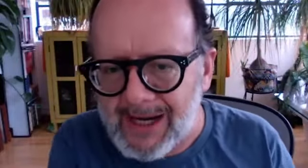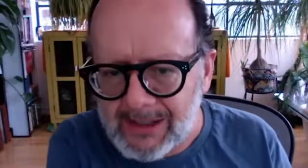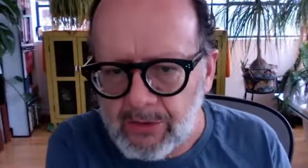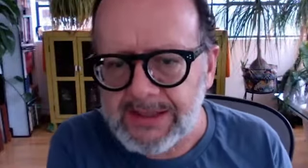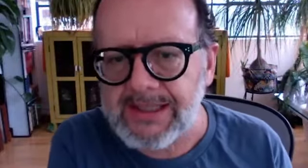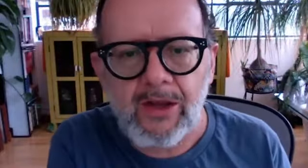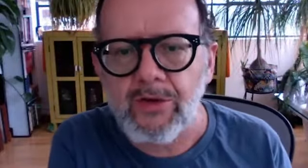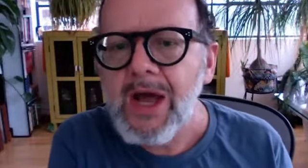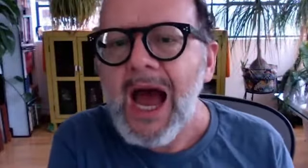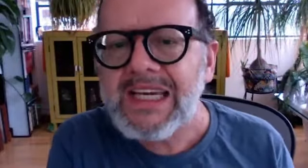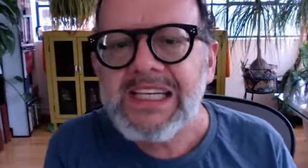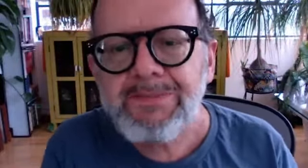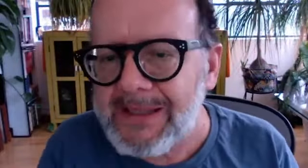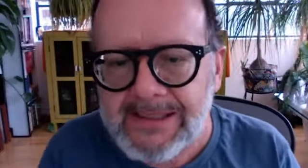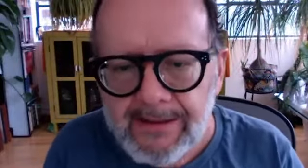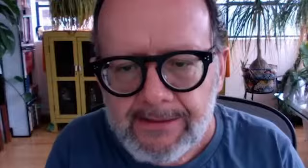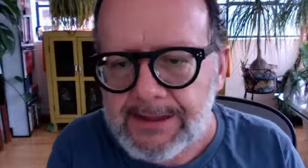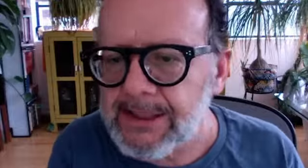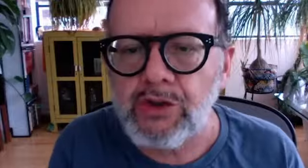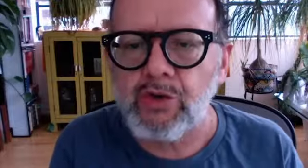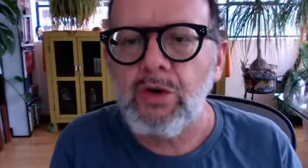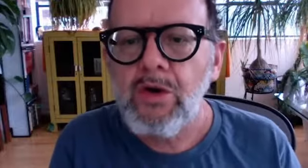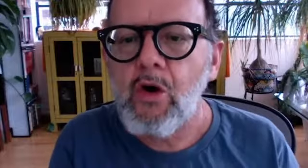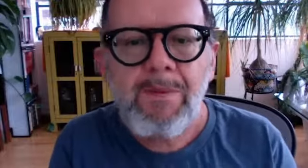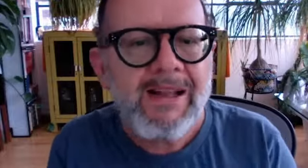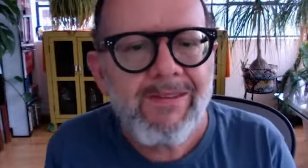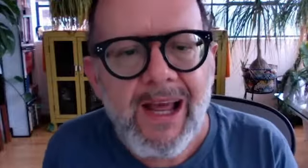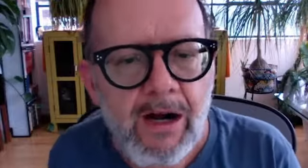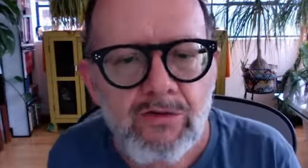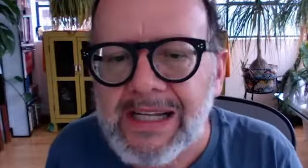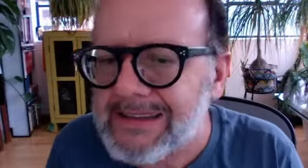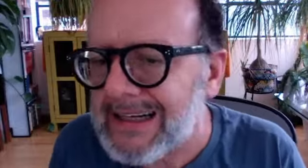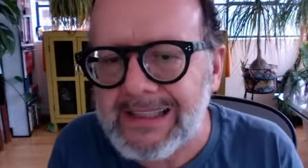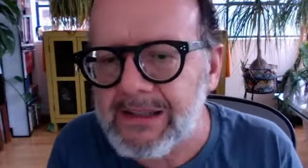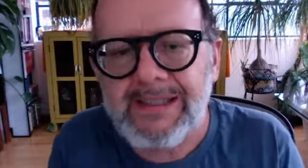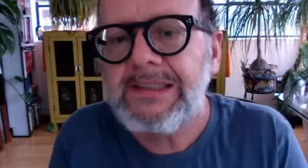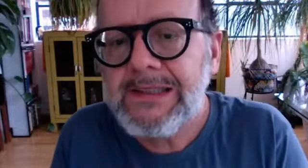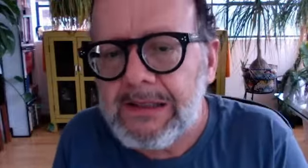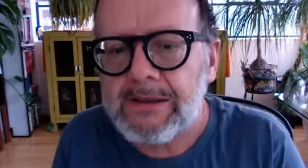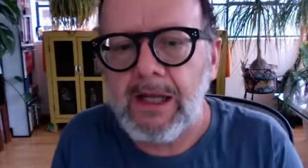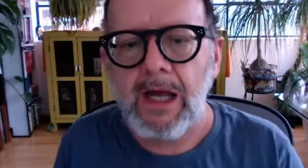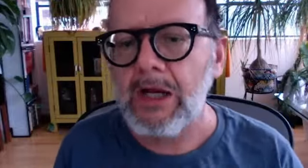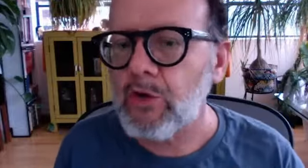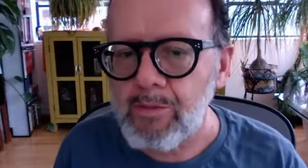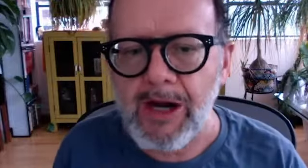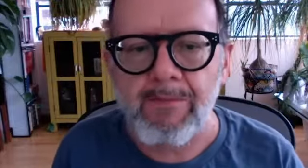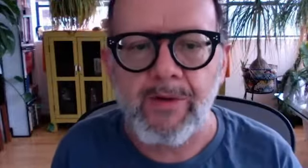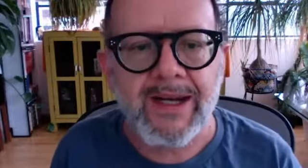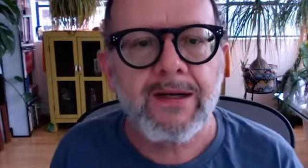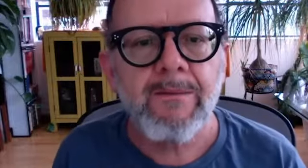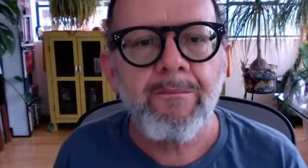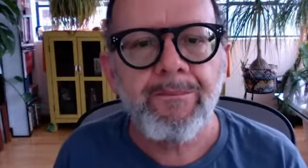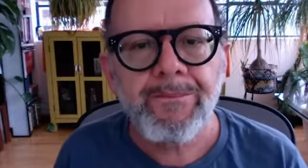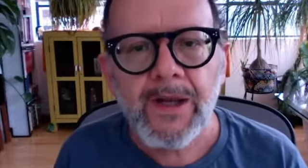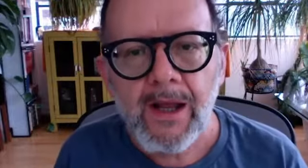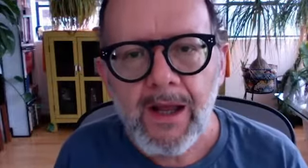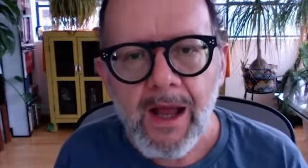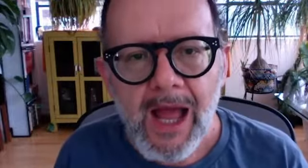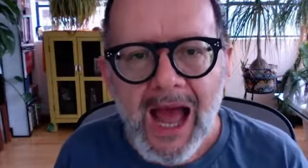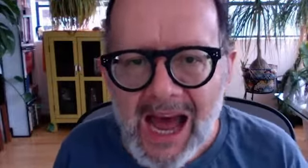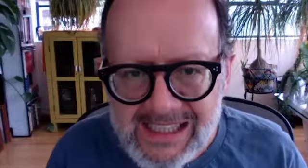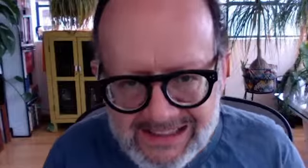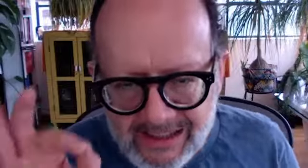el aparato de estado a quienes pensaran distinto o plantearan una alternativa distinta al grupo en el poder